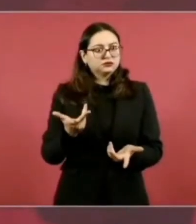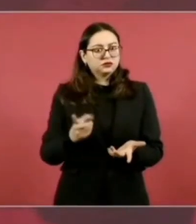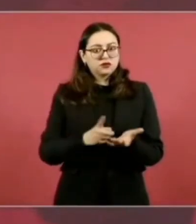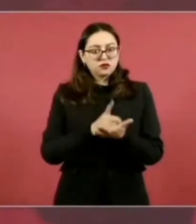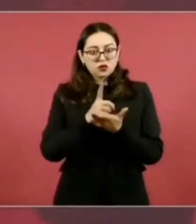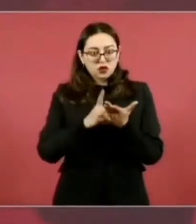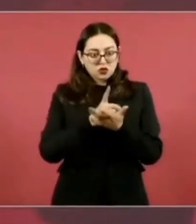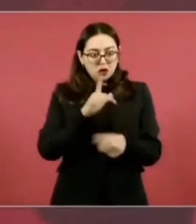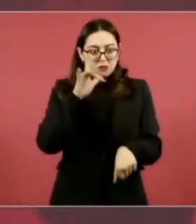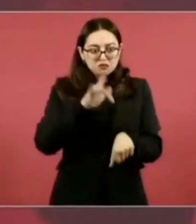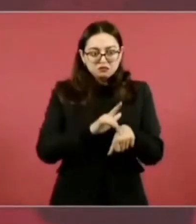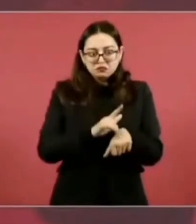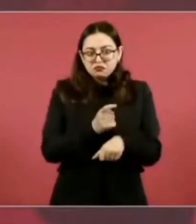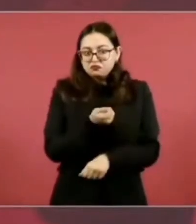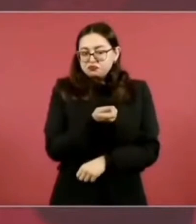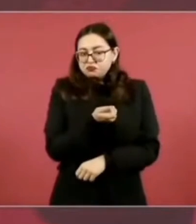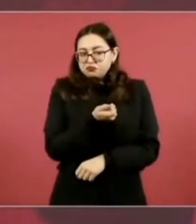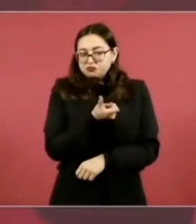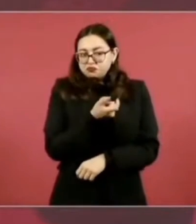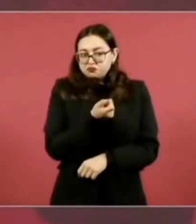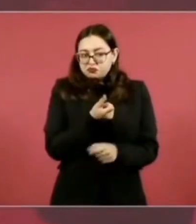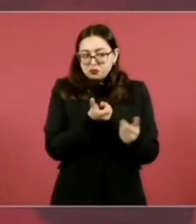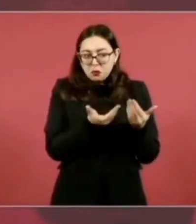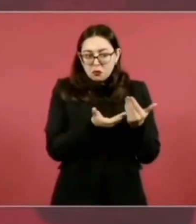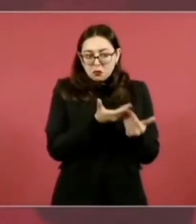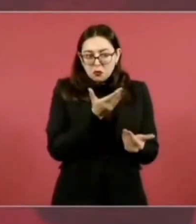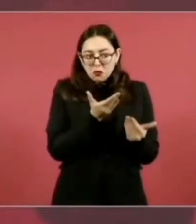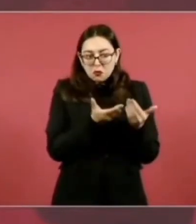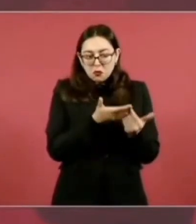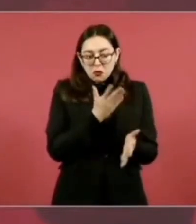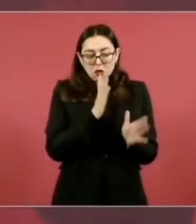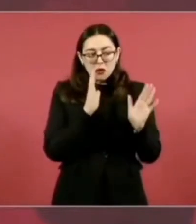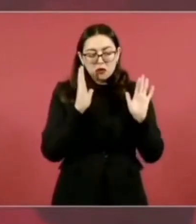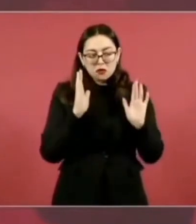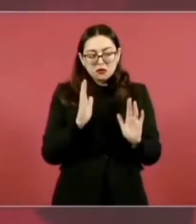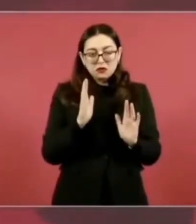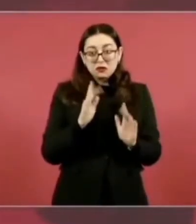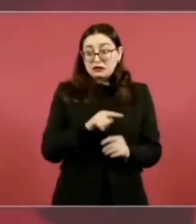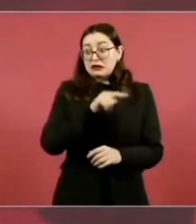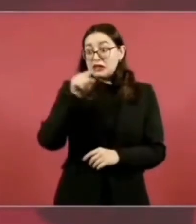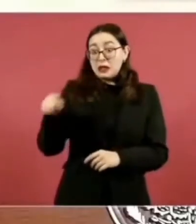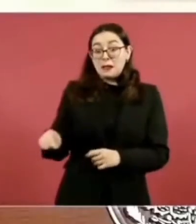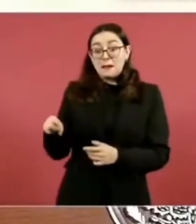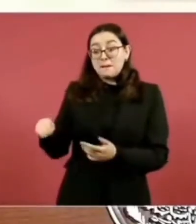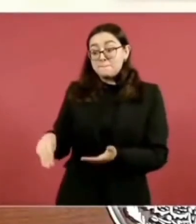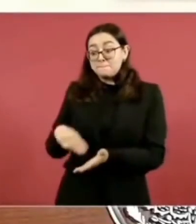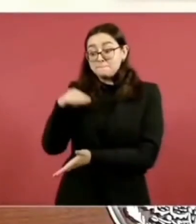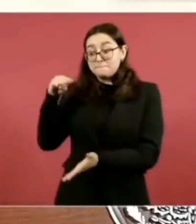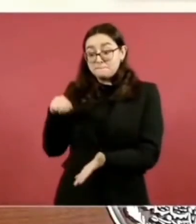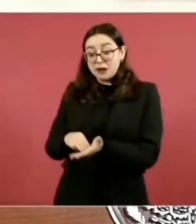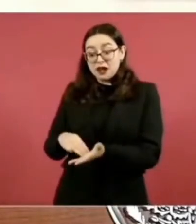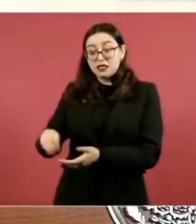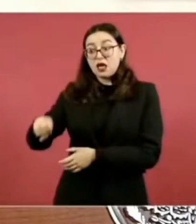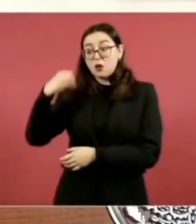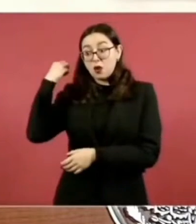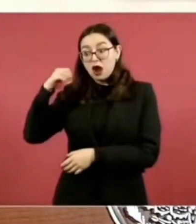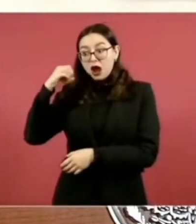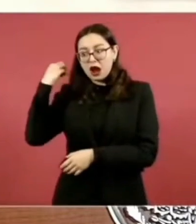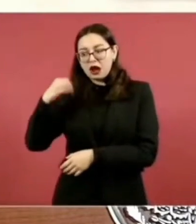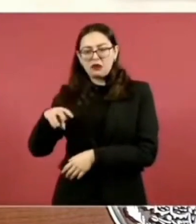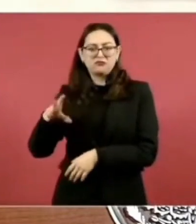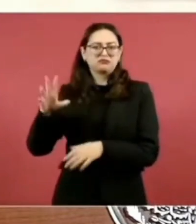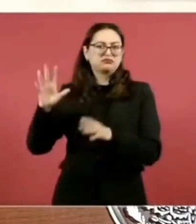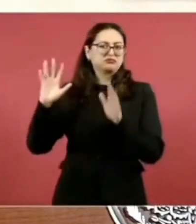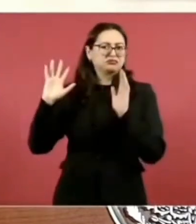y menos en Mérida y menos en Oaxaca